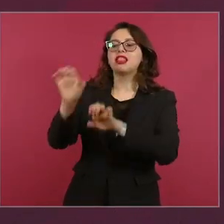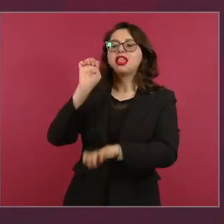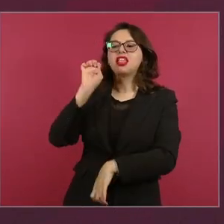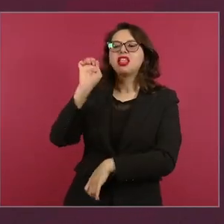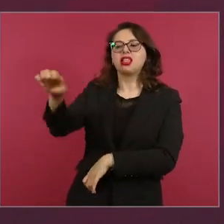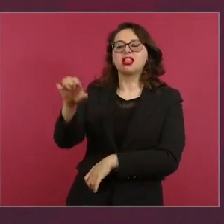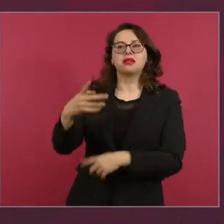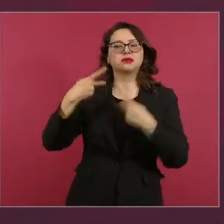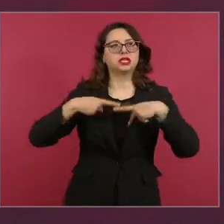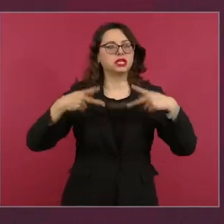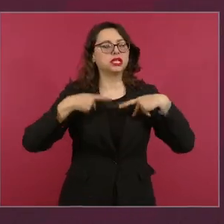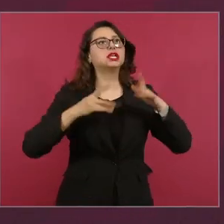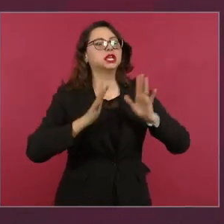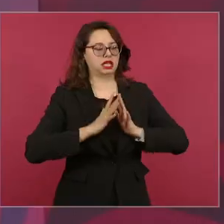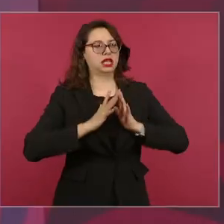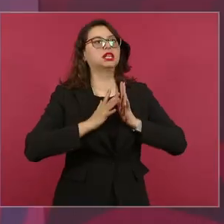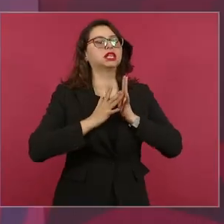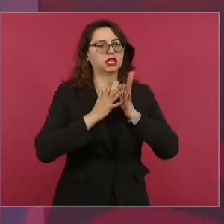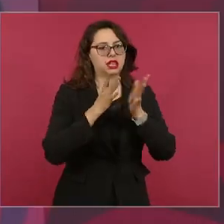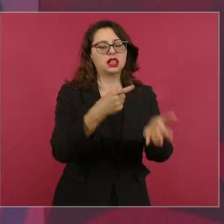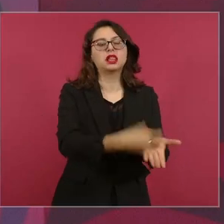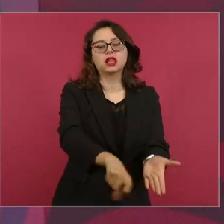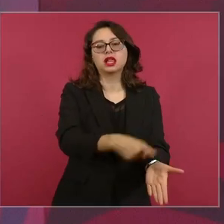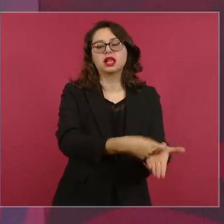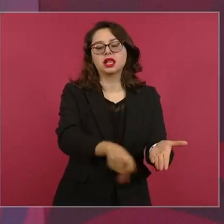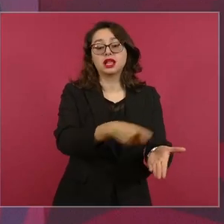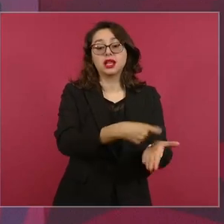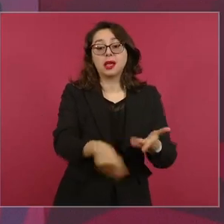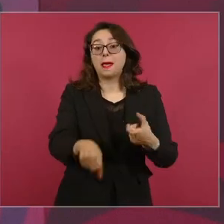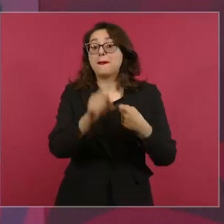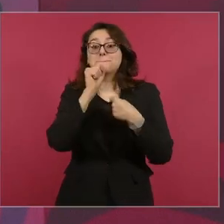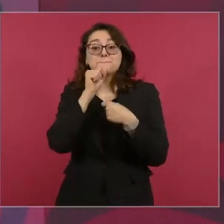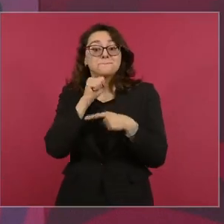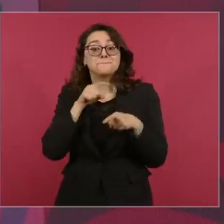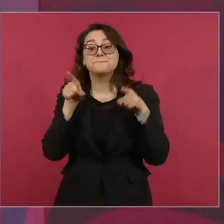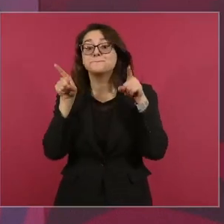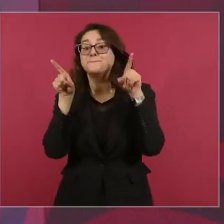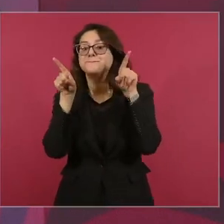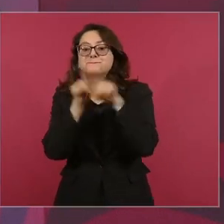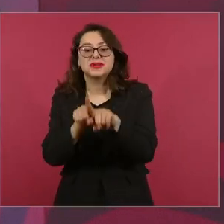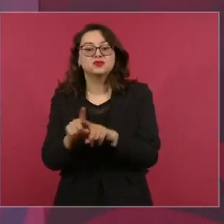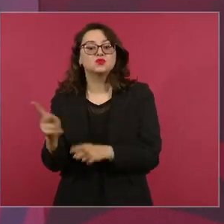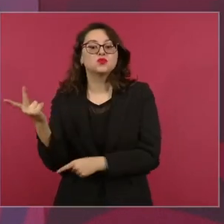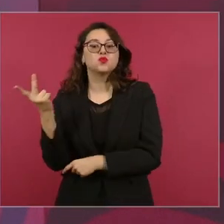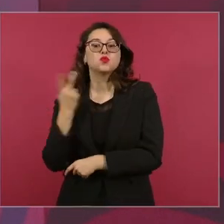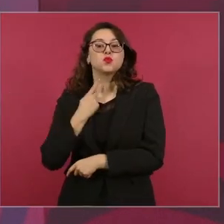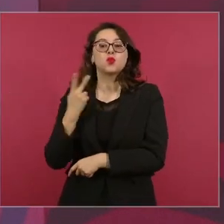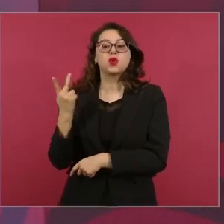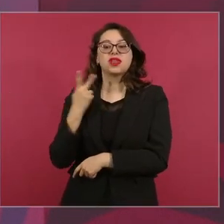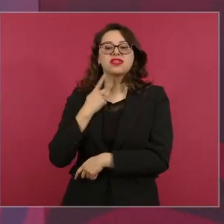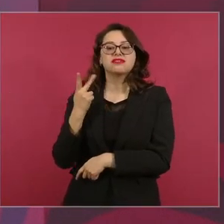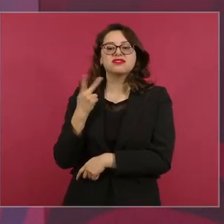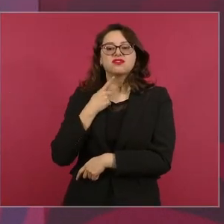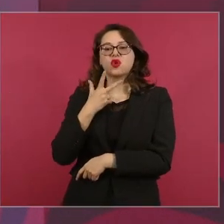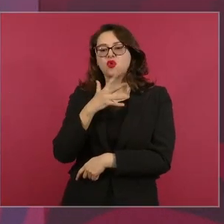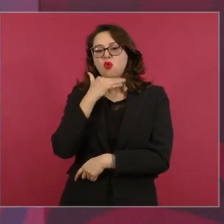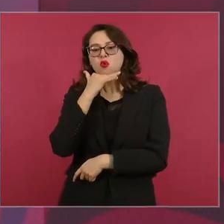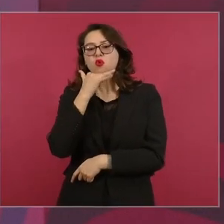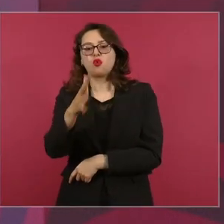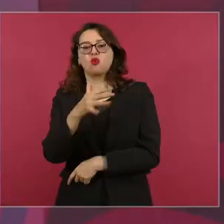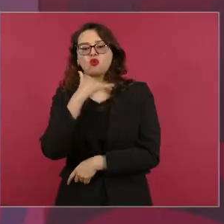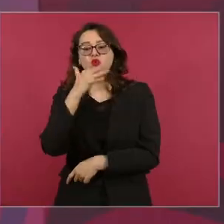los publicistas con pseudos políticos.